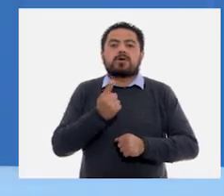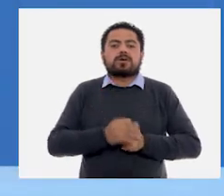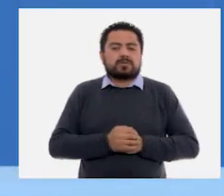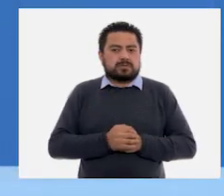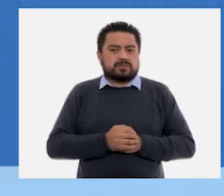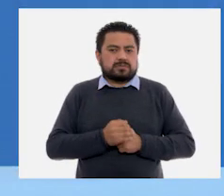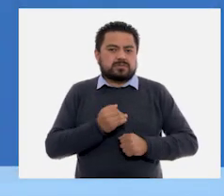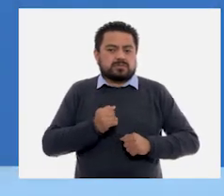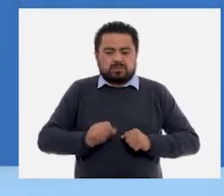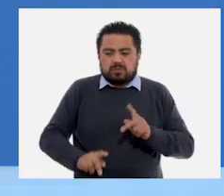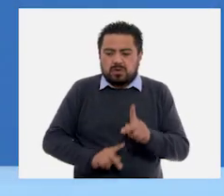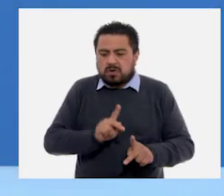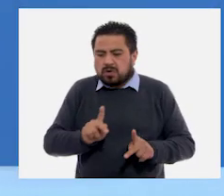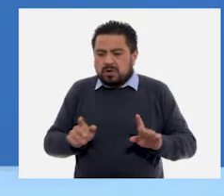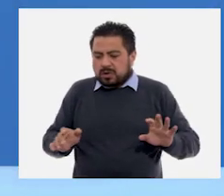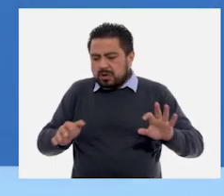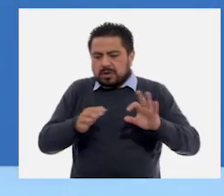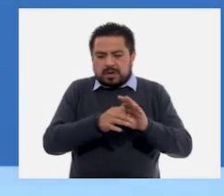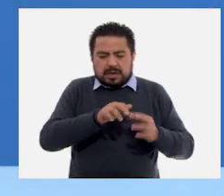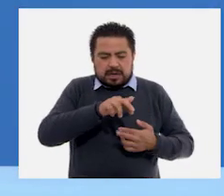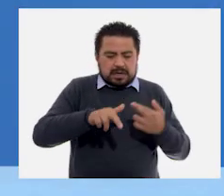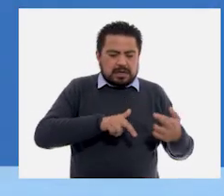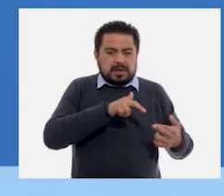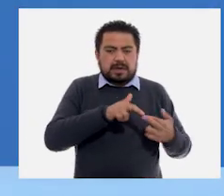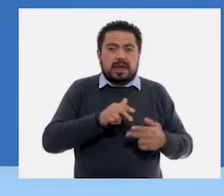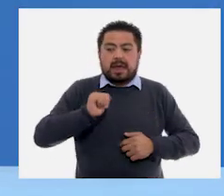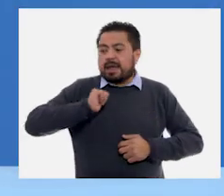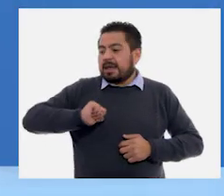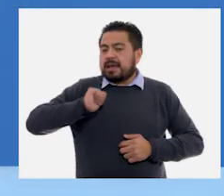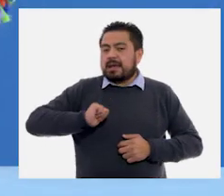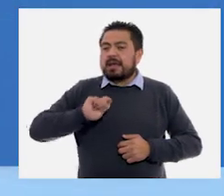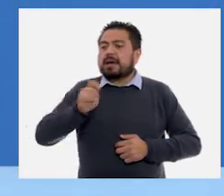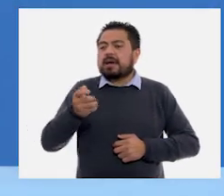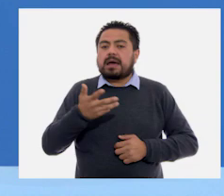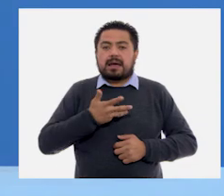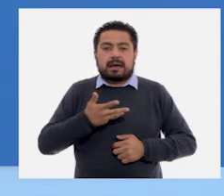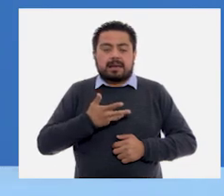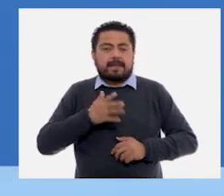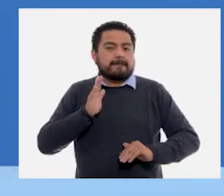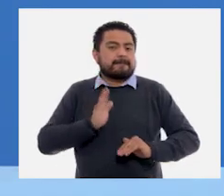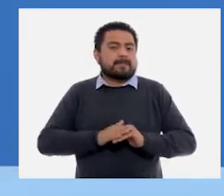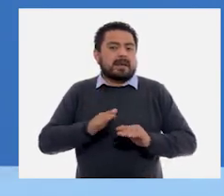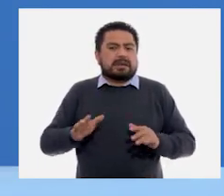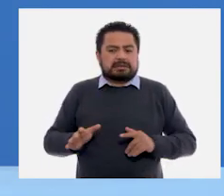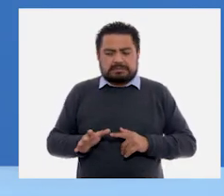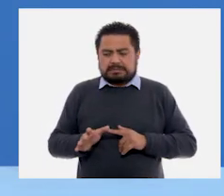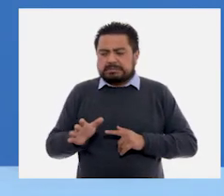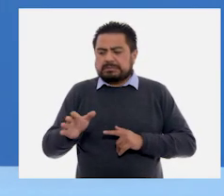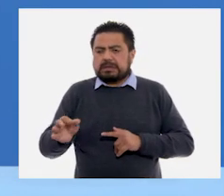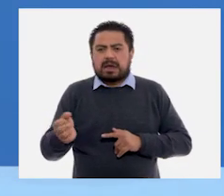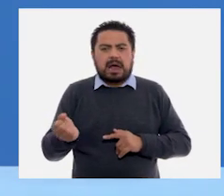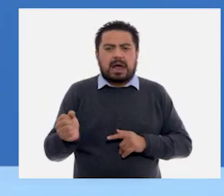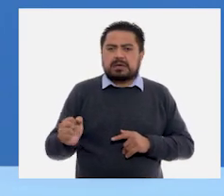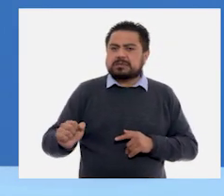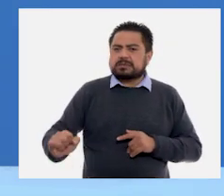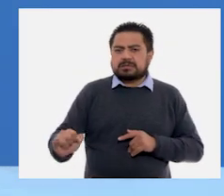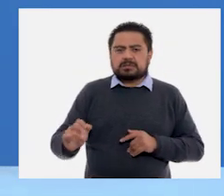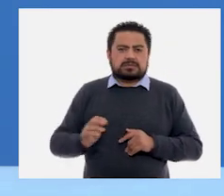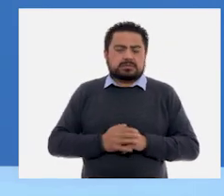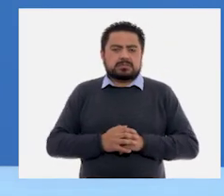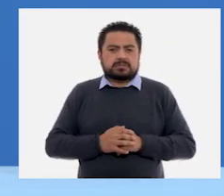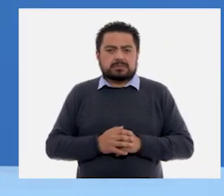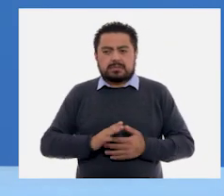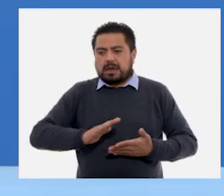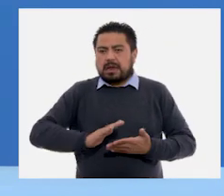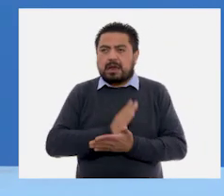comunicó pueblos y regiones que antes habían estado pues más aisladas entre sí. Y